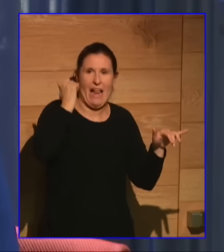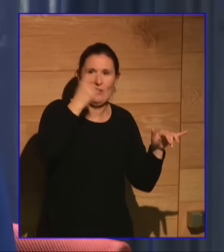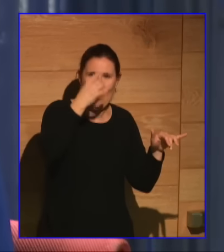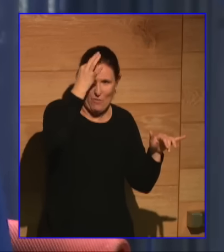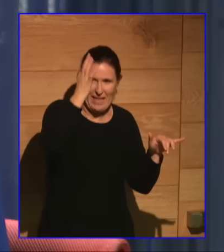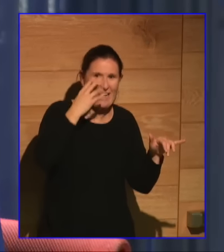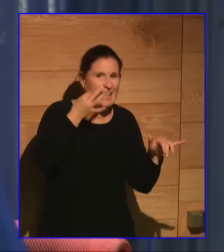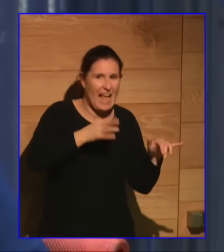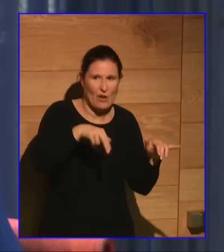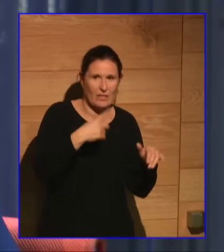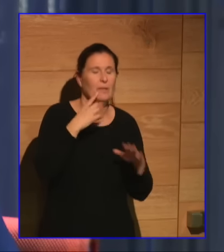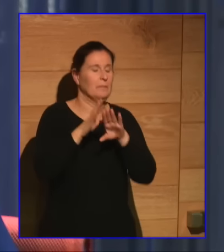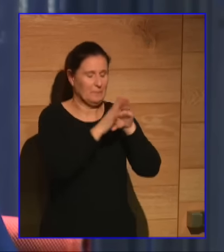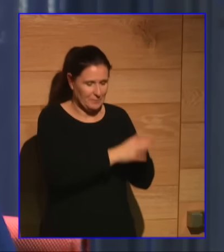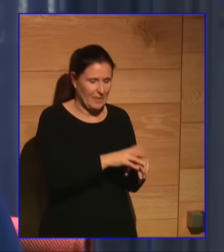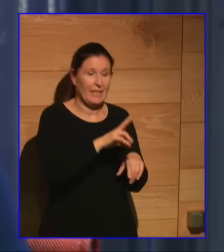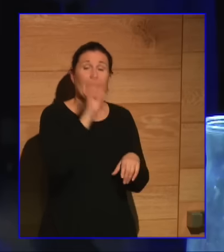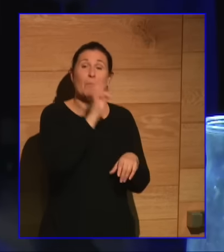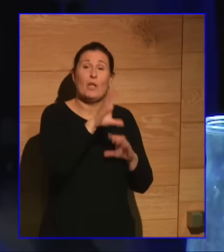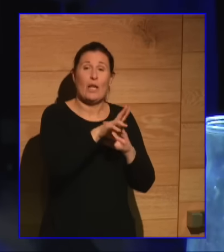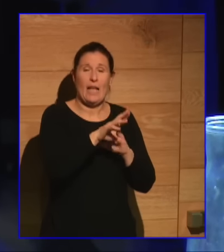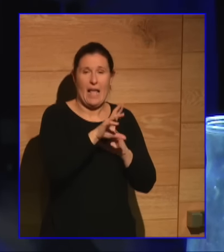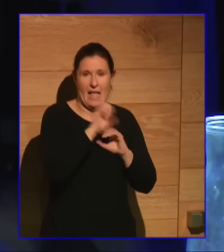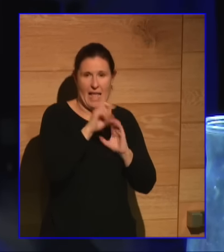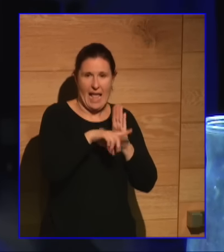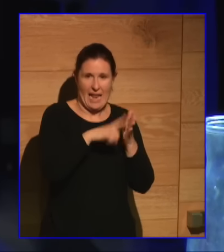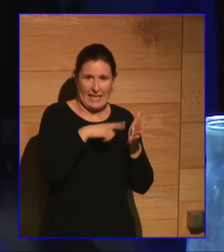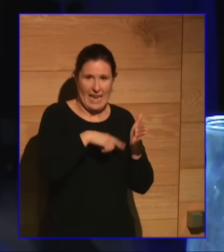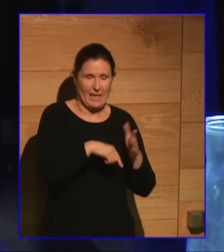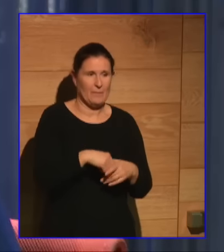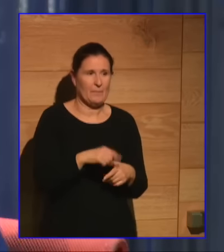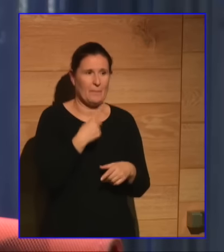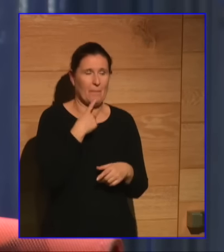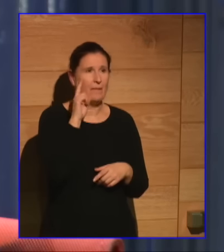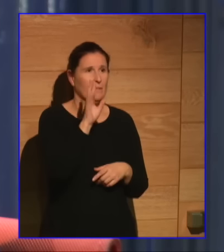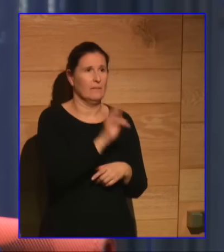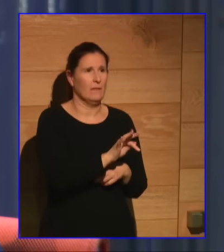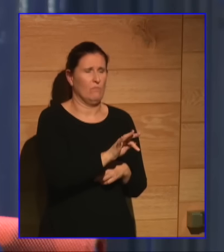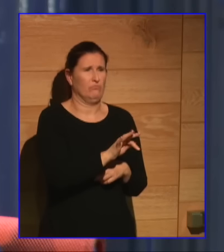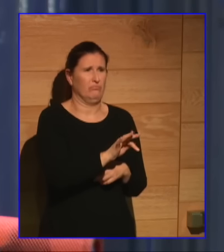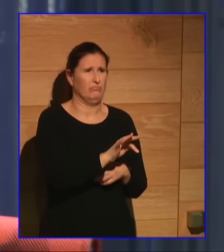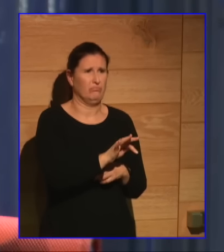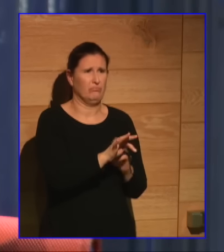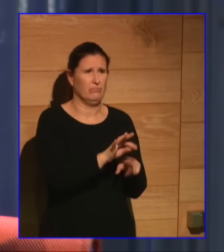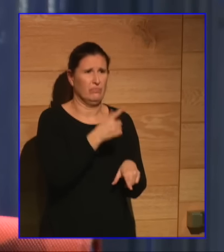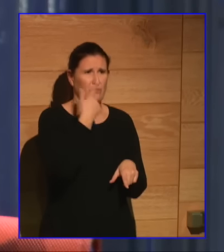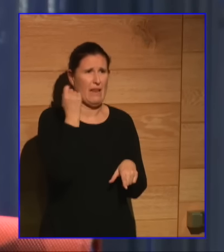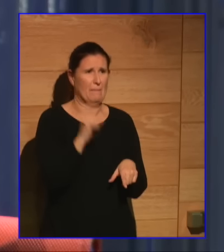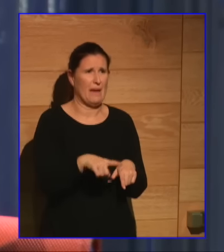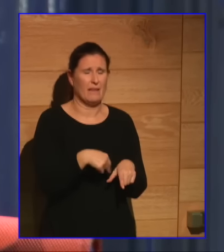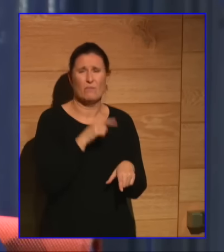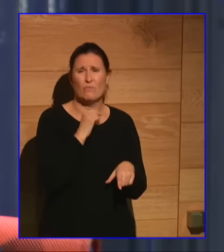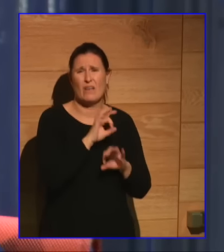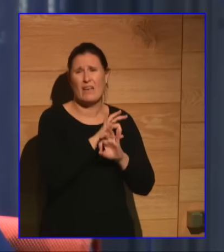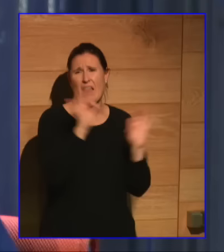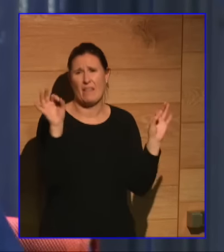Bien, alquilé esa película y dije... ¡Pero una mierda! Dije, o sea, no me gustó nada.